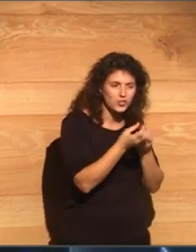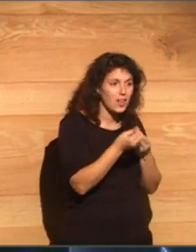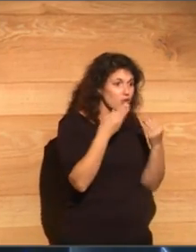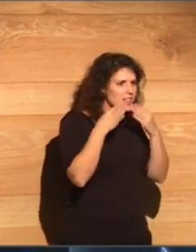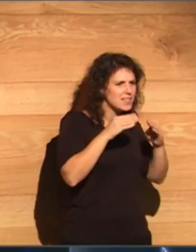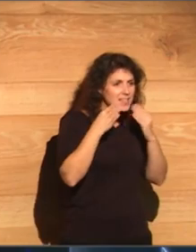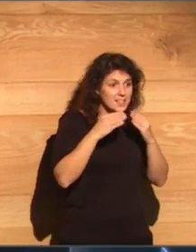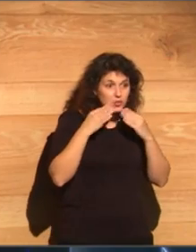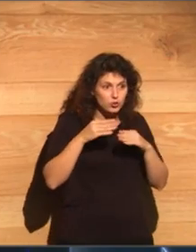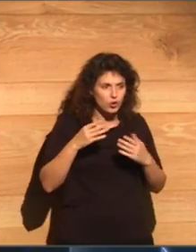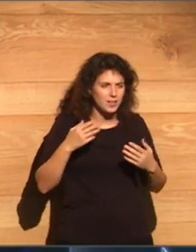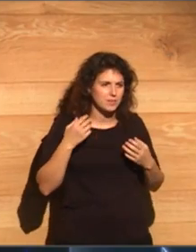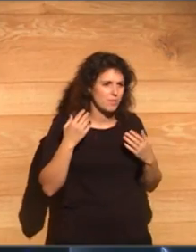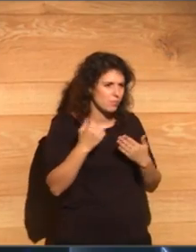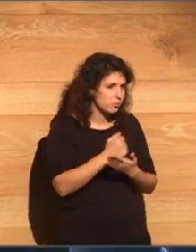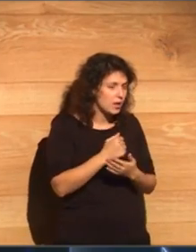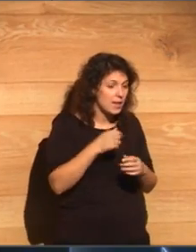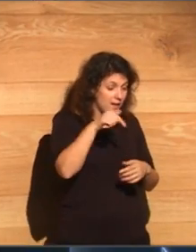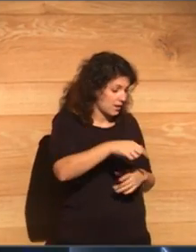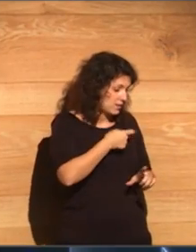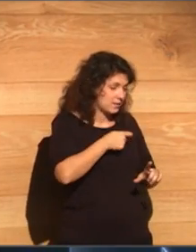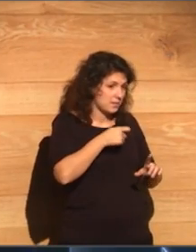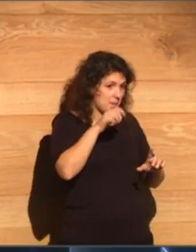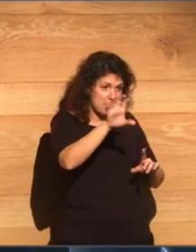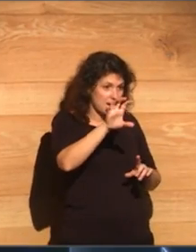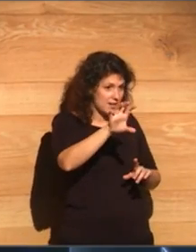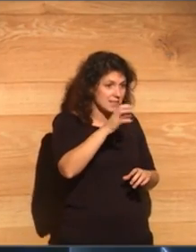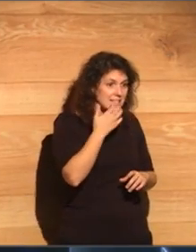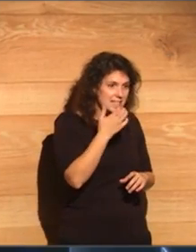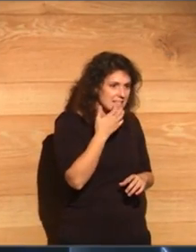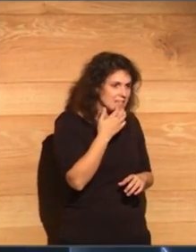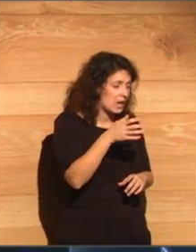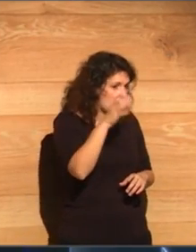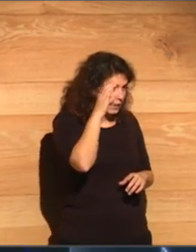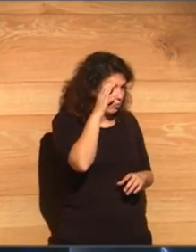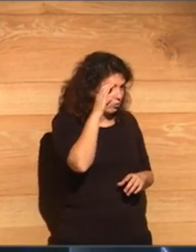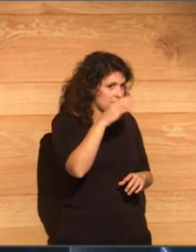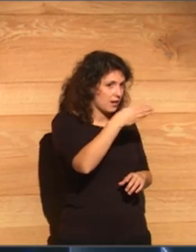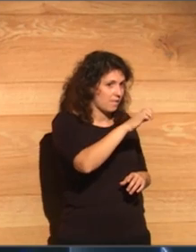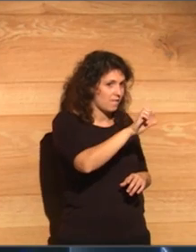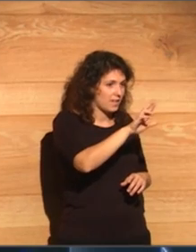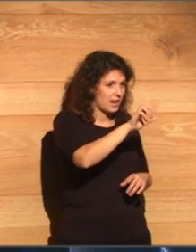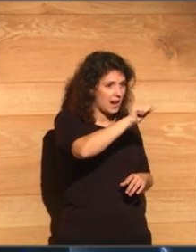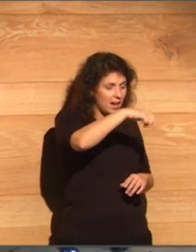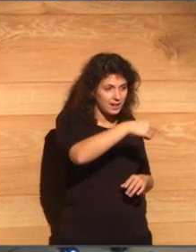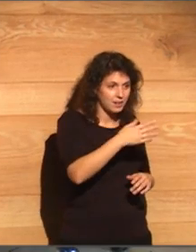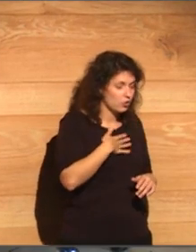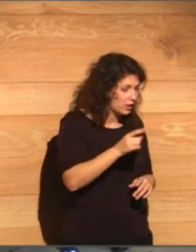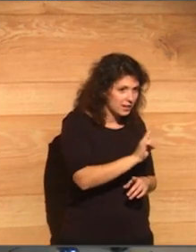de historias y ha contado la historia de este país, o sea que si no queréis escuchar a Berlanga, pues escuchar a Bardencito. ¿Cómo era? ¿Bardenito?